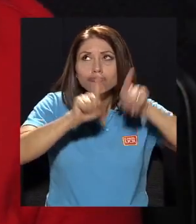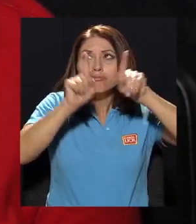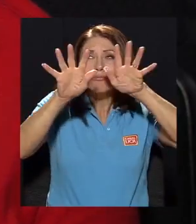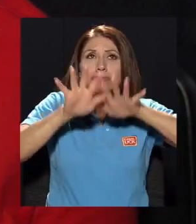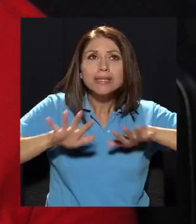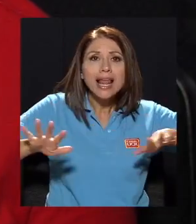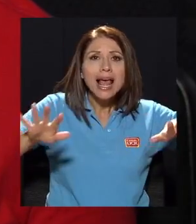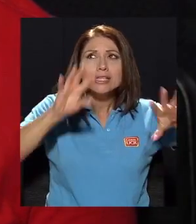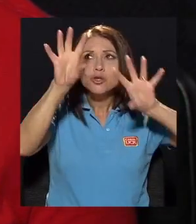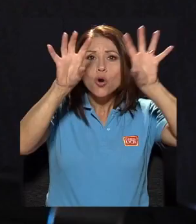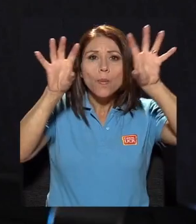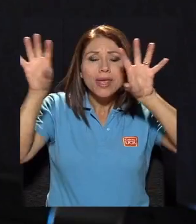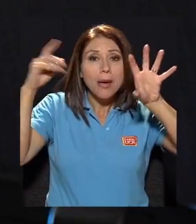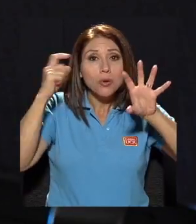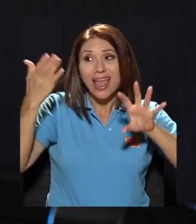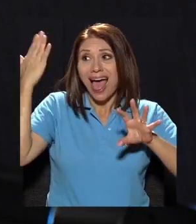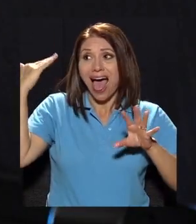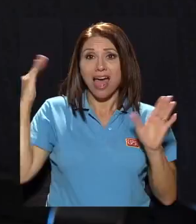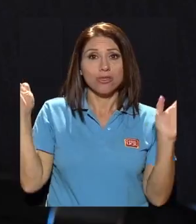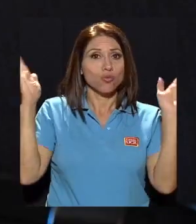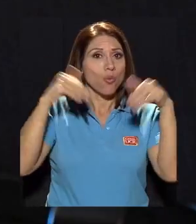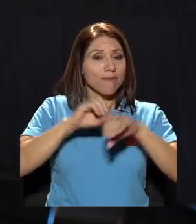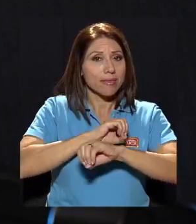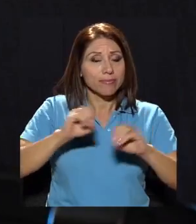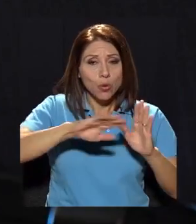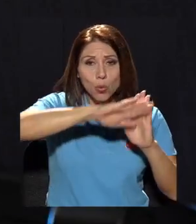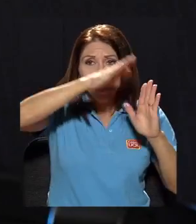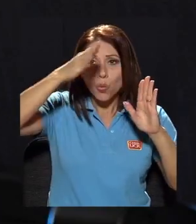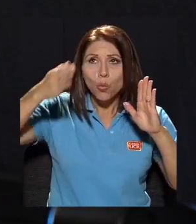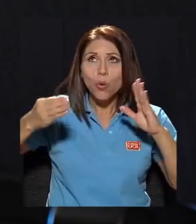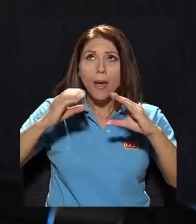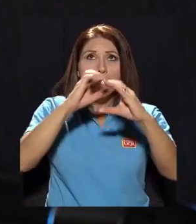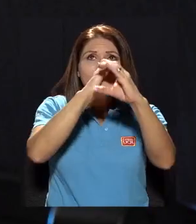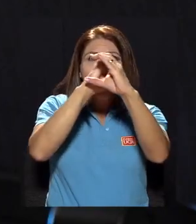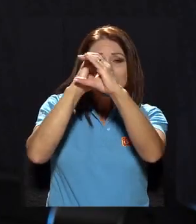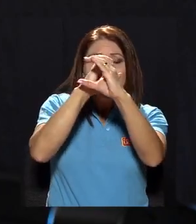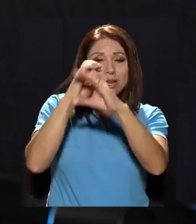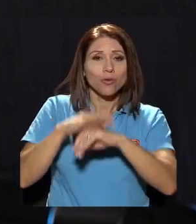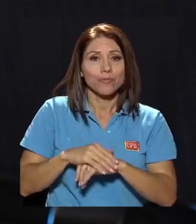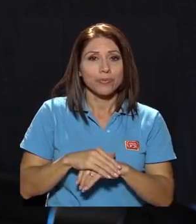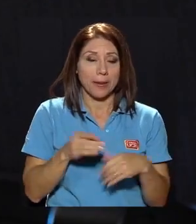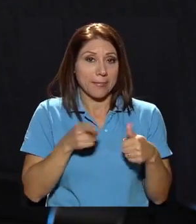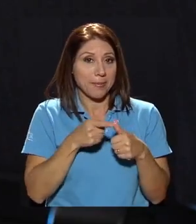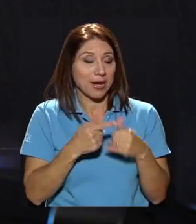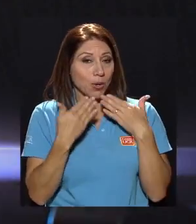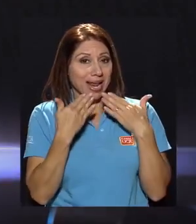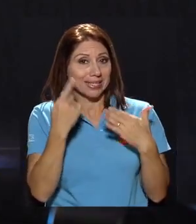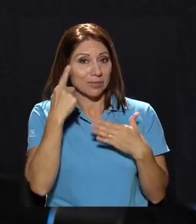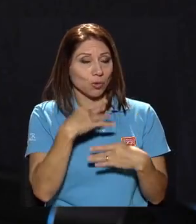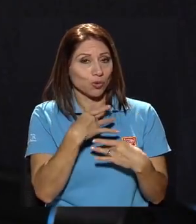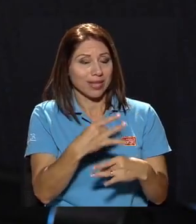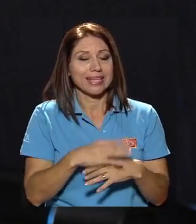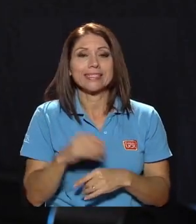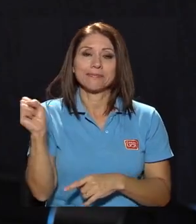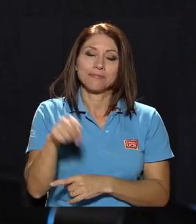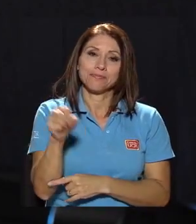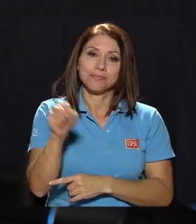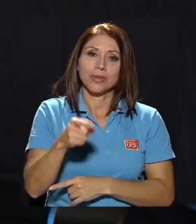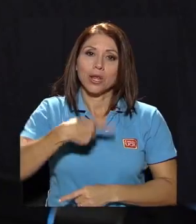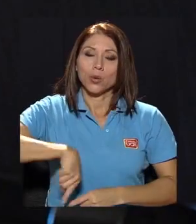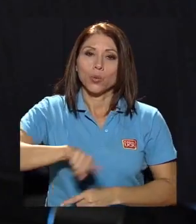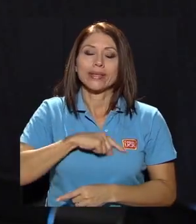sociedad que carecía de un planetario? Primero que todo, gracias por su interés. Claro, nuestra